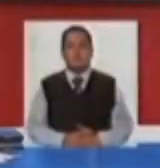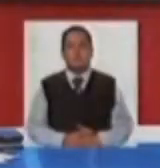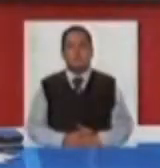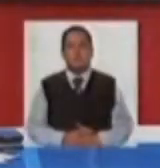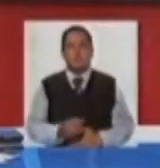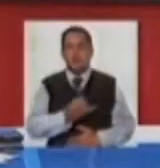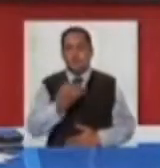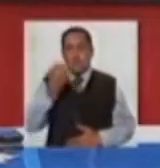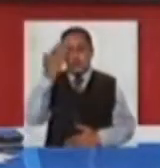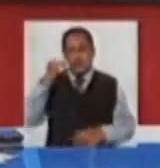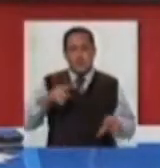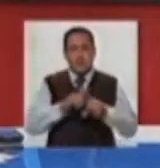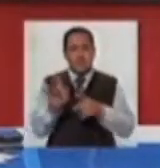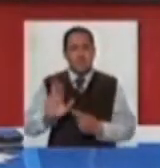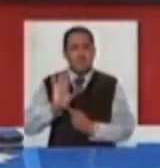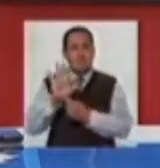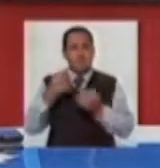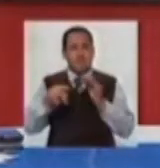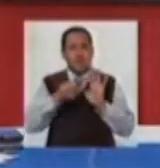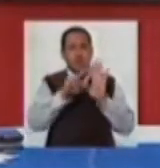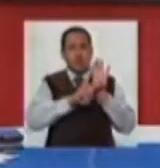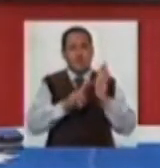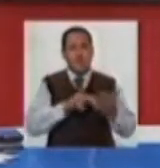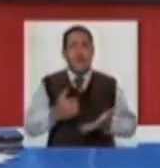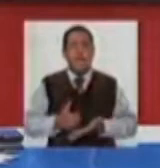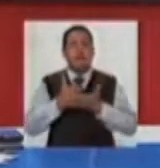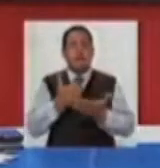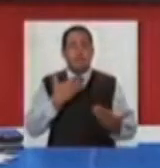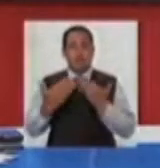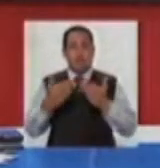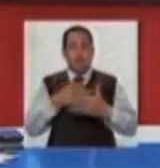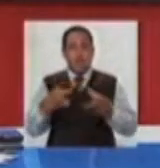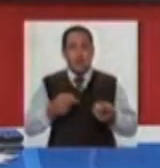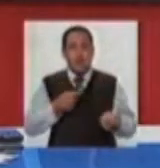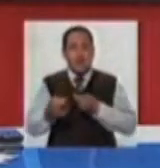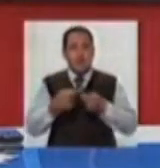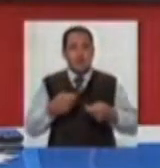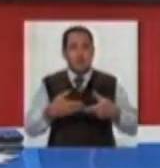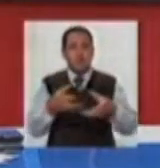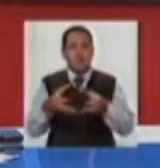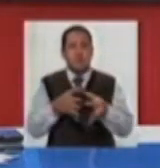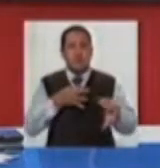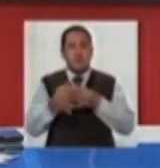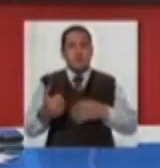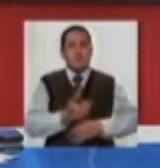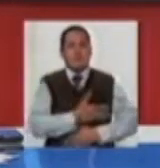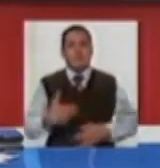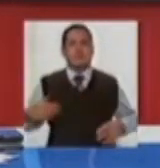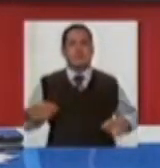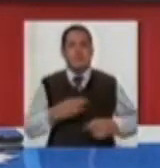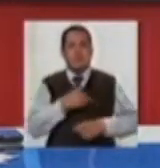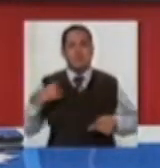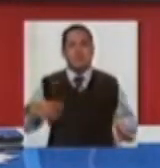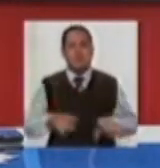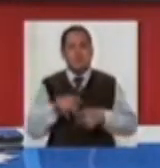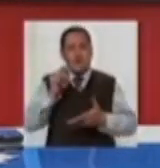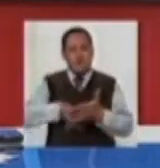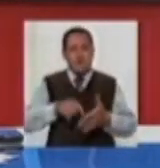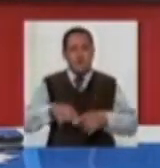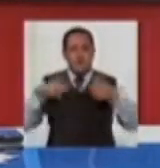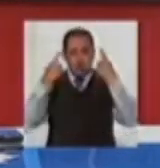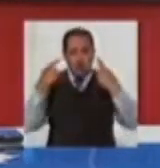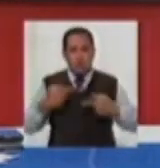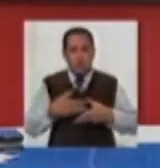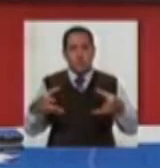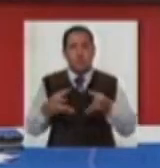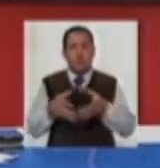En los próximos días se emitirán normas que ayudarán a modernizar la gestión pública, indicó el presidente del Consejo de Ministros, Juan Jiménez, tras la firma de una alianza